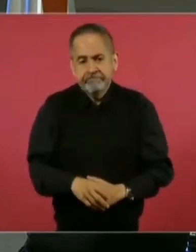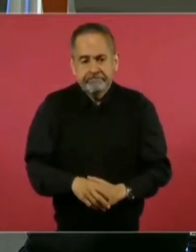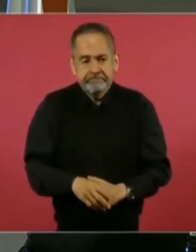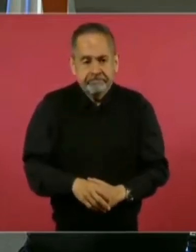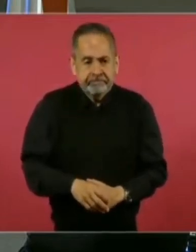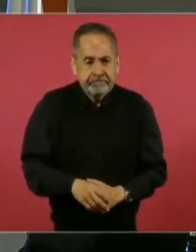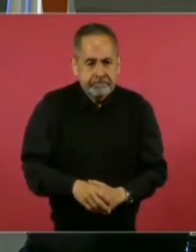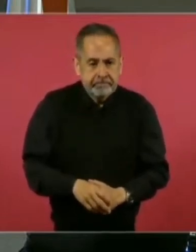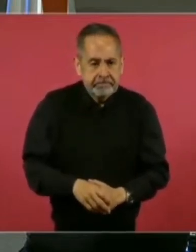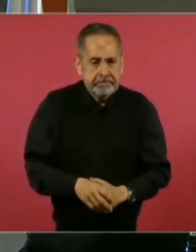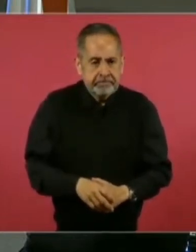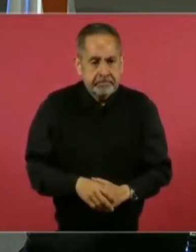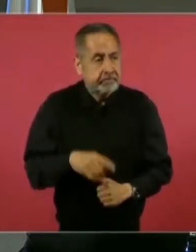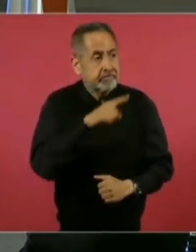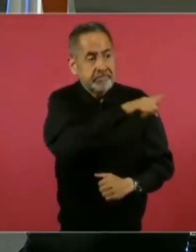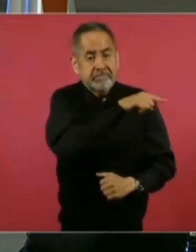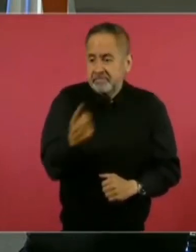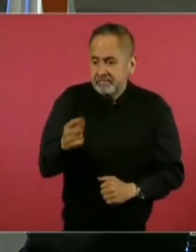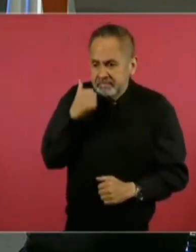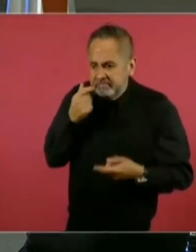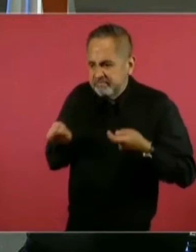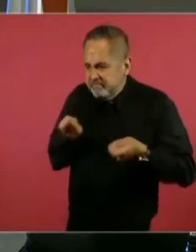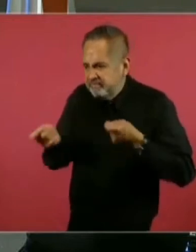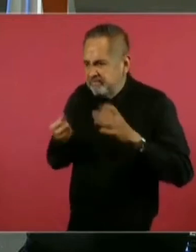Entonces siempre hay esa intención